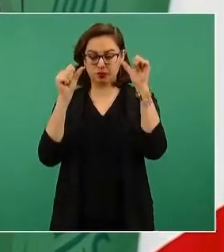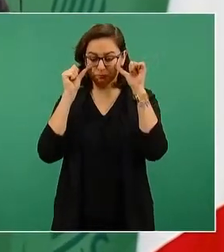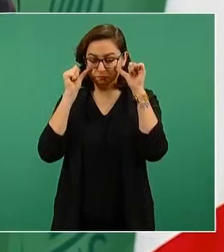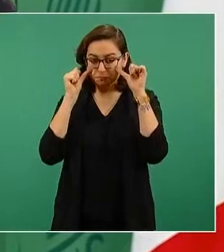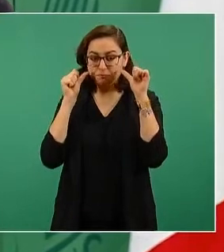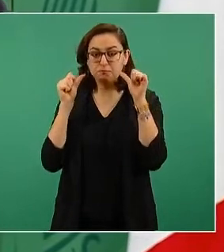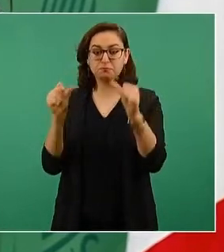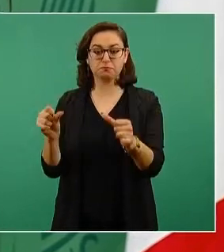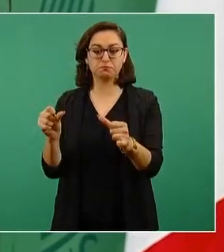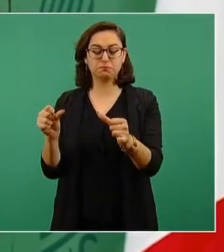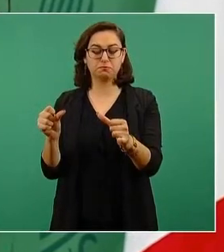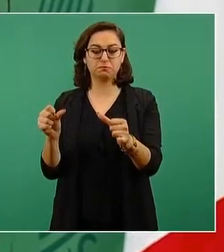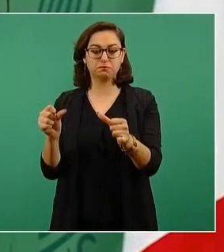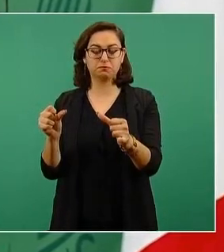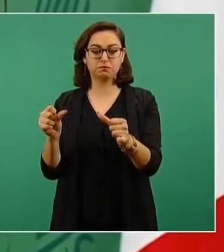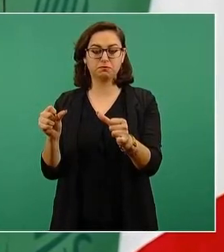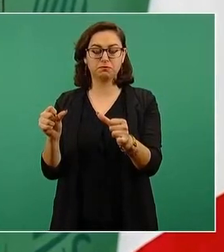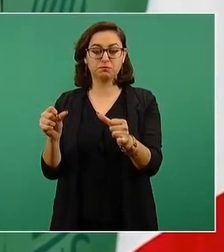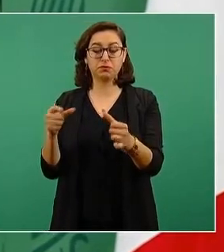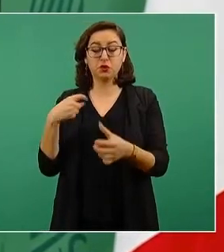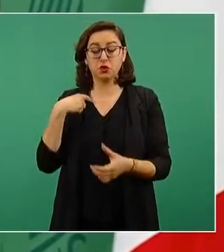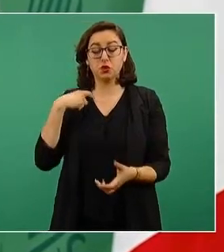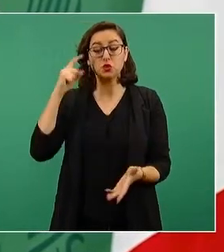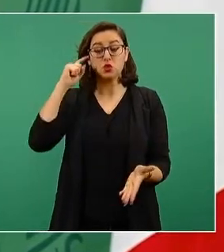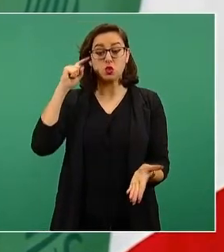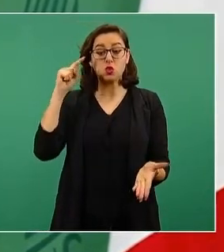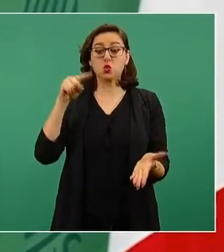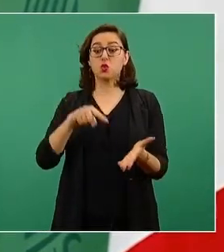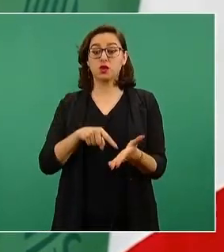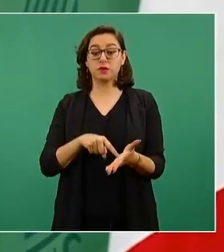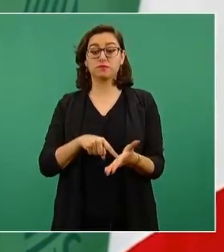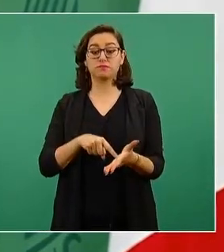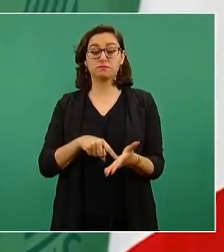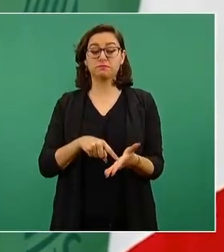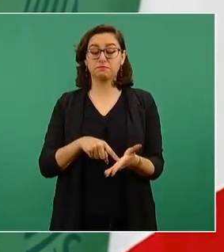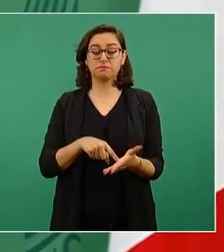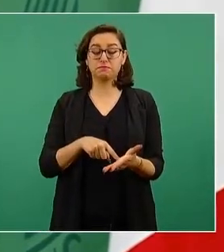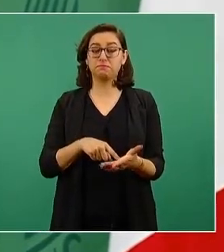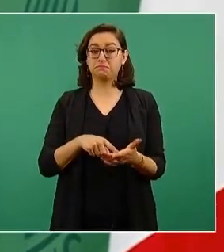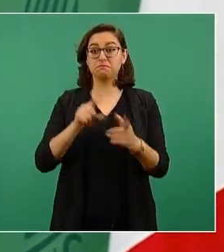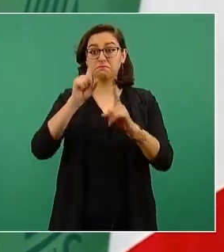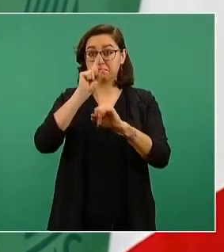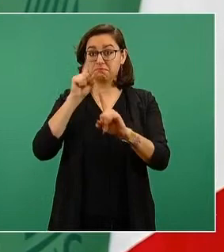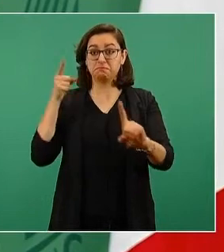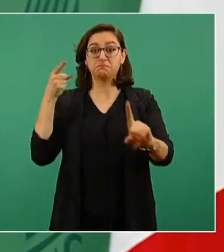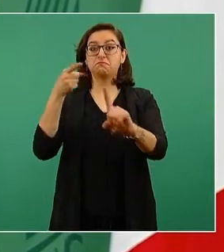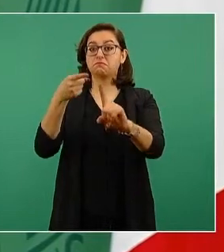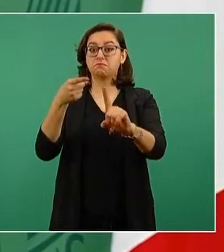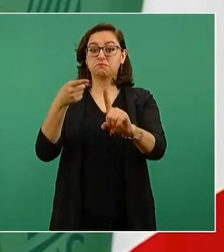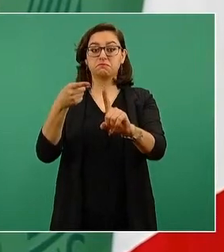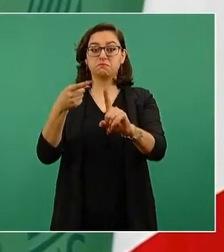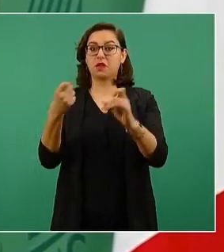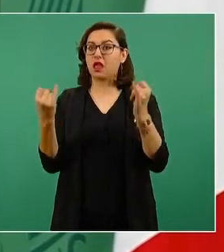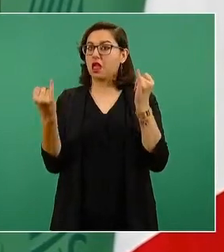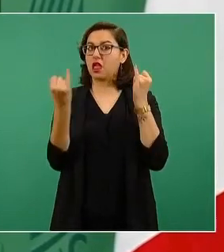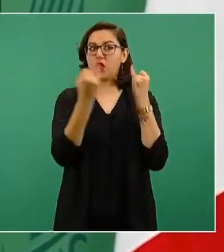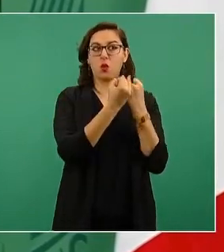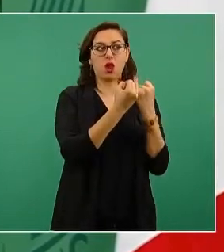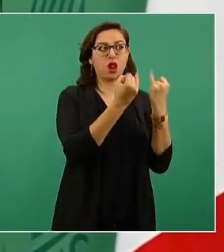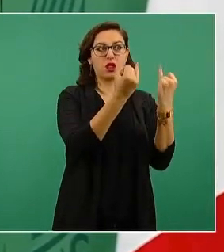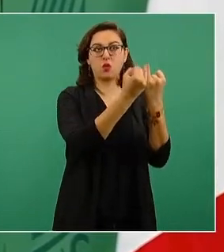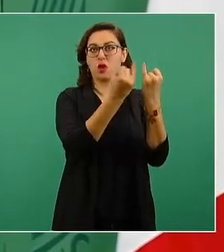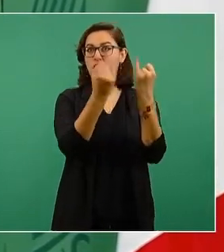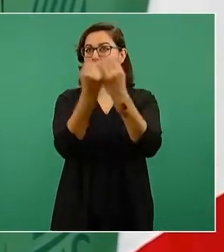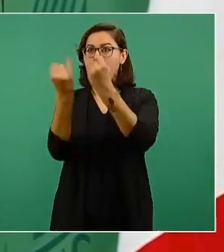ese debe ser un enfoque a considerar para buscar